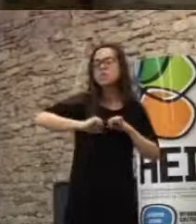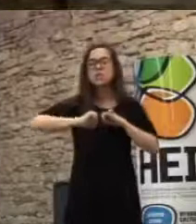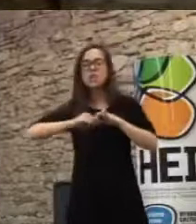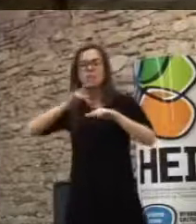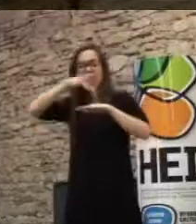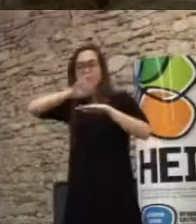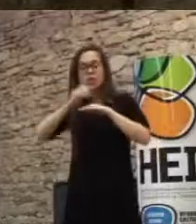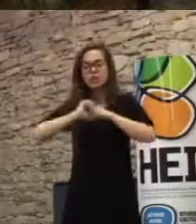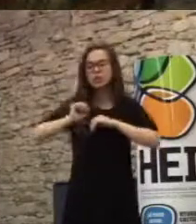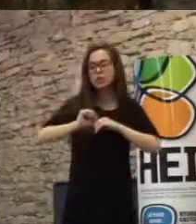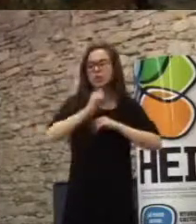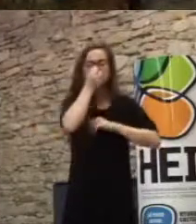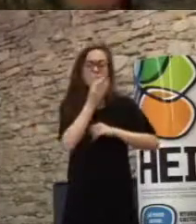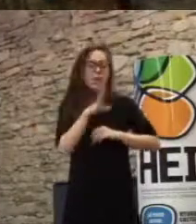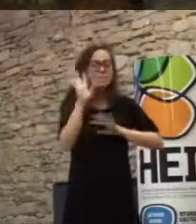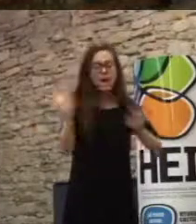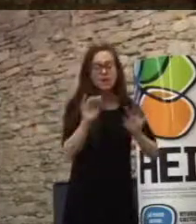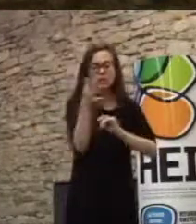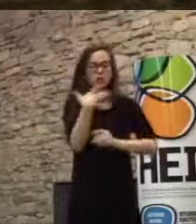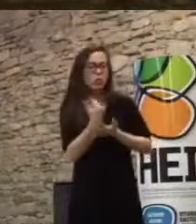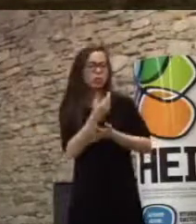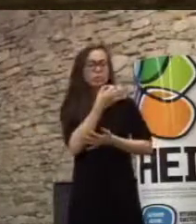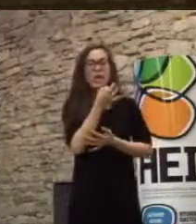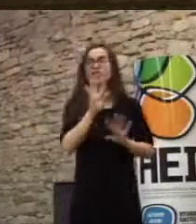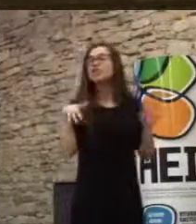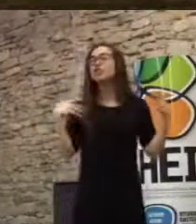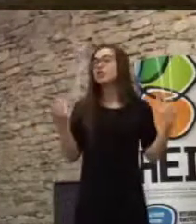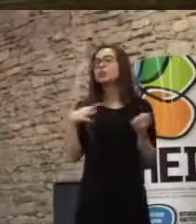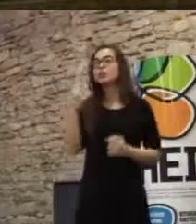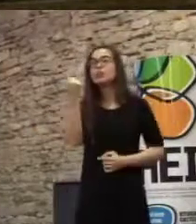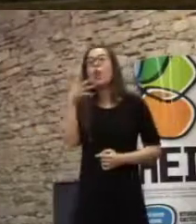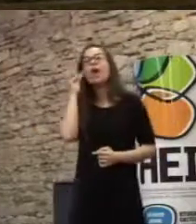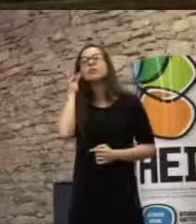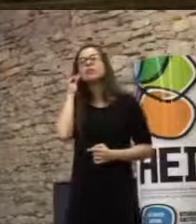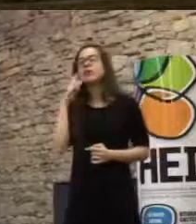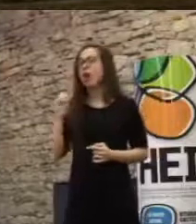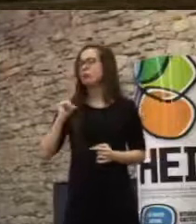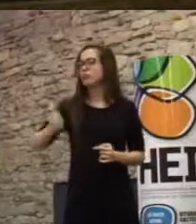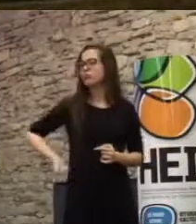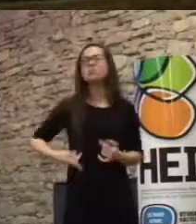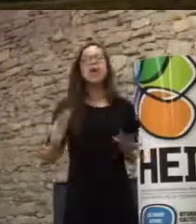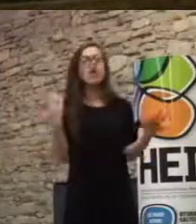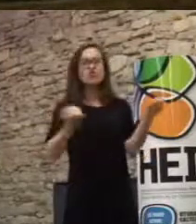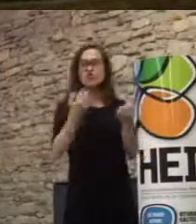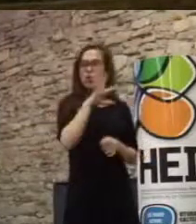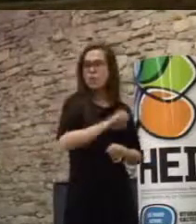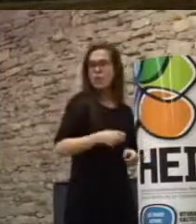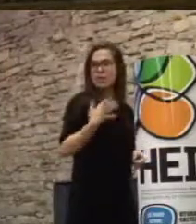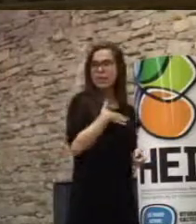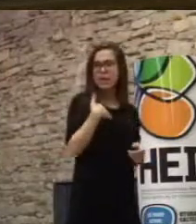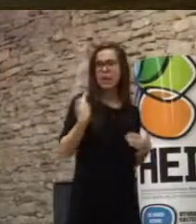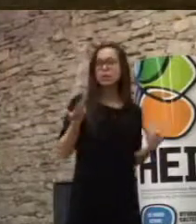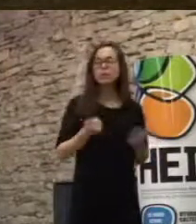realidad que brille que este despampanante tan impresionante que entonces entra una chica por ejemplo tiene mucho dinero y se quiere comprar un ferrari entonces entra al